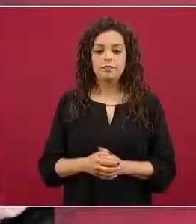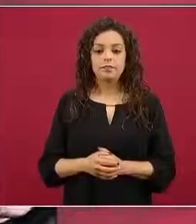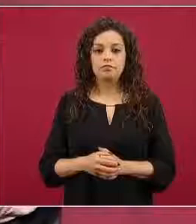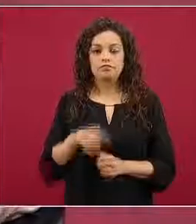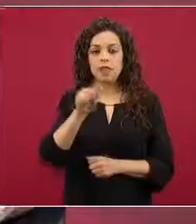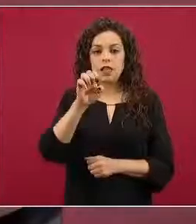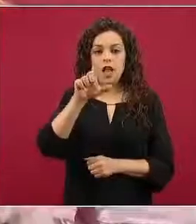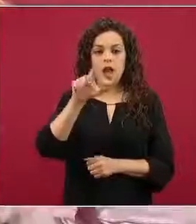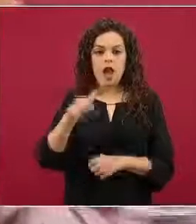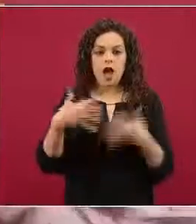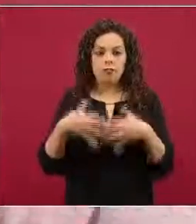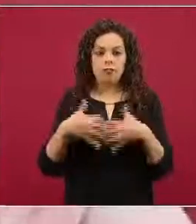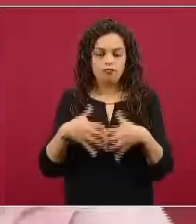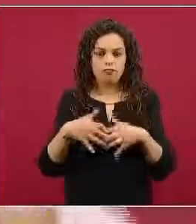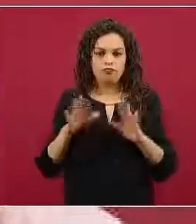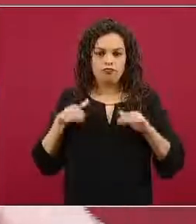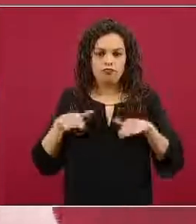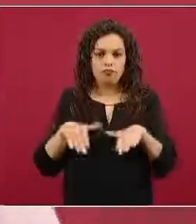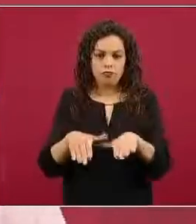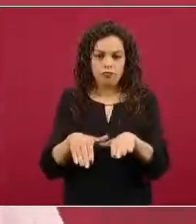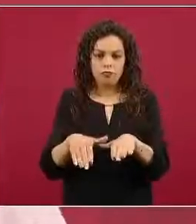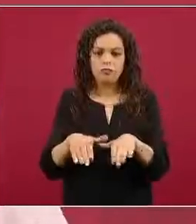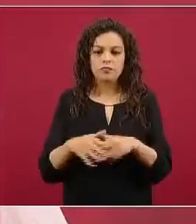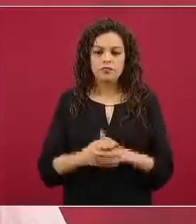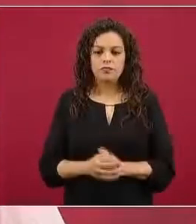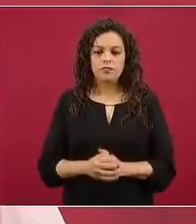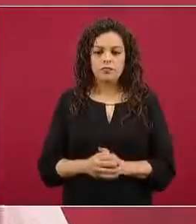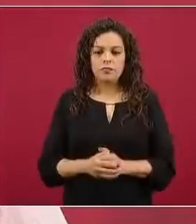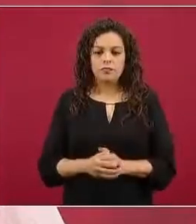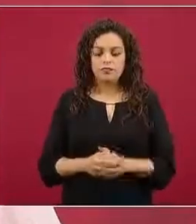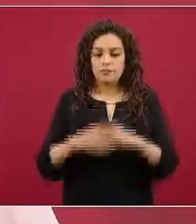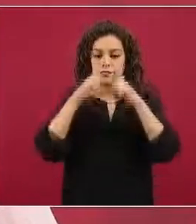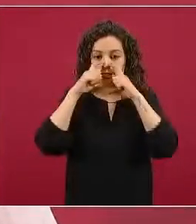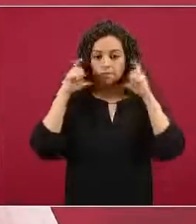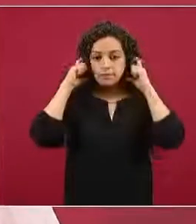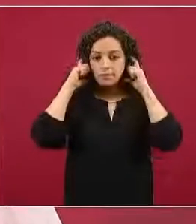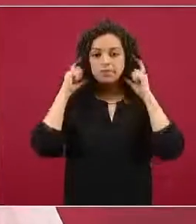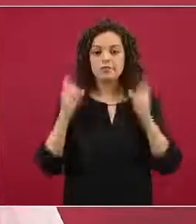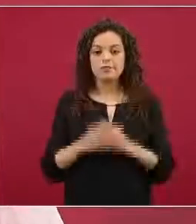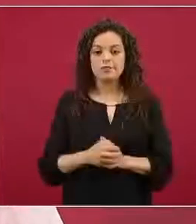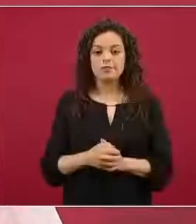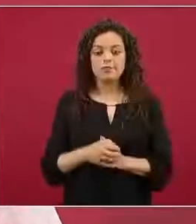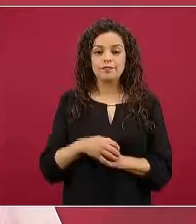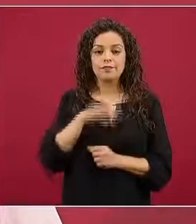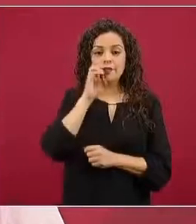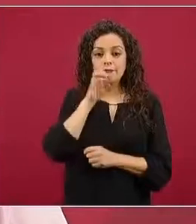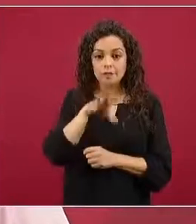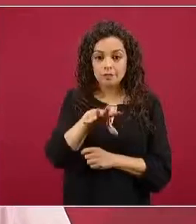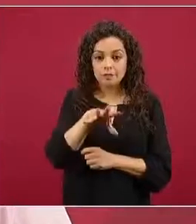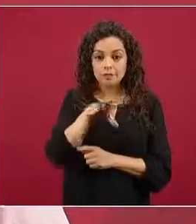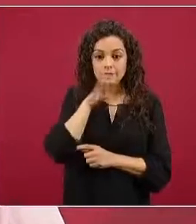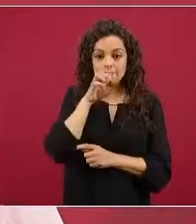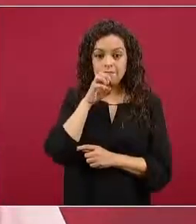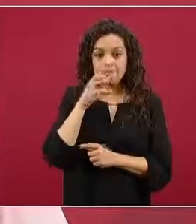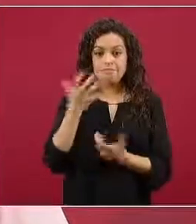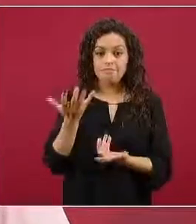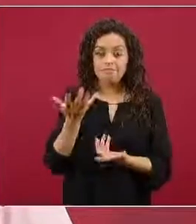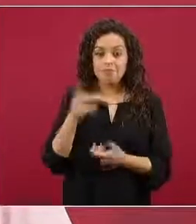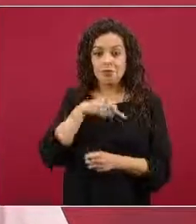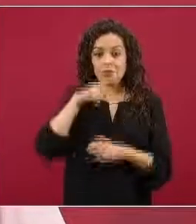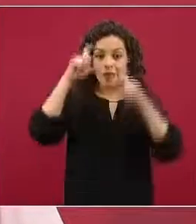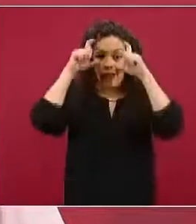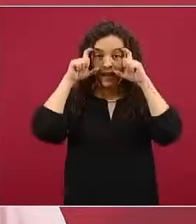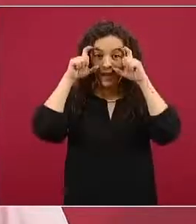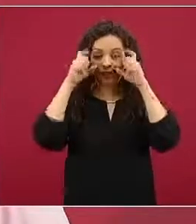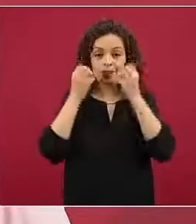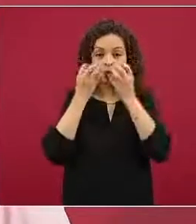fabricado de tela, ¿sí? Yo soplo y a lo que aspiro es a que mis